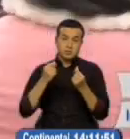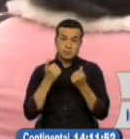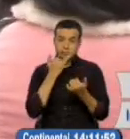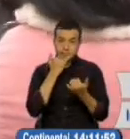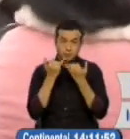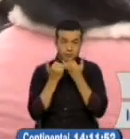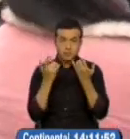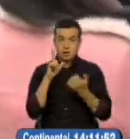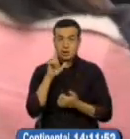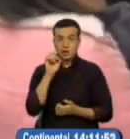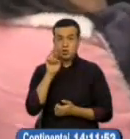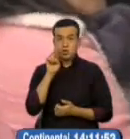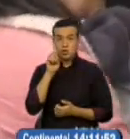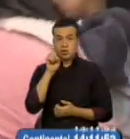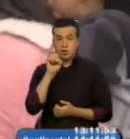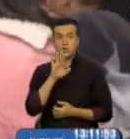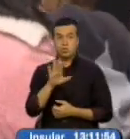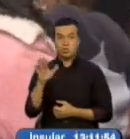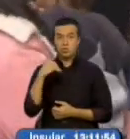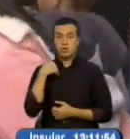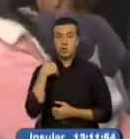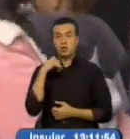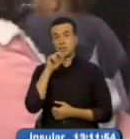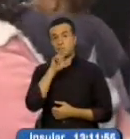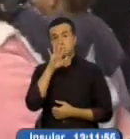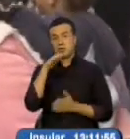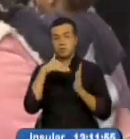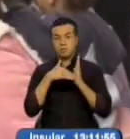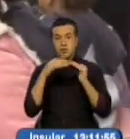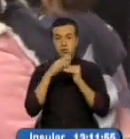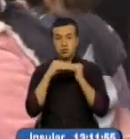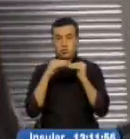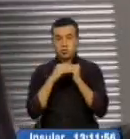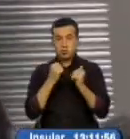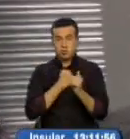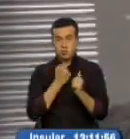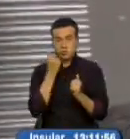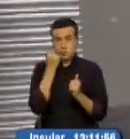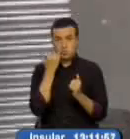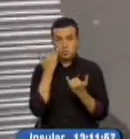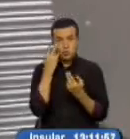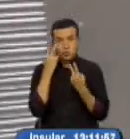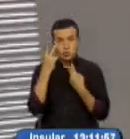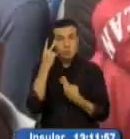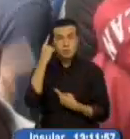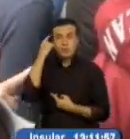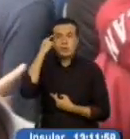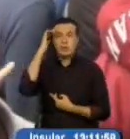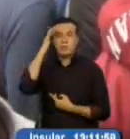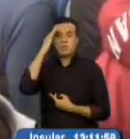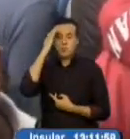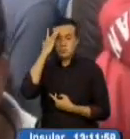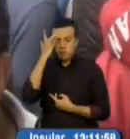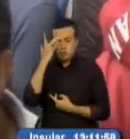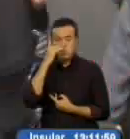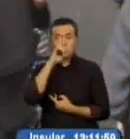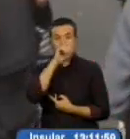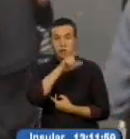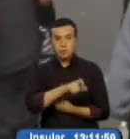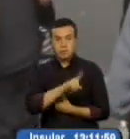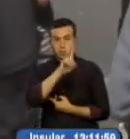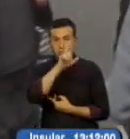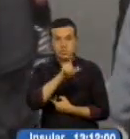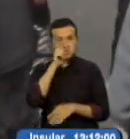crédito. Leonardo López contaba con $35.000 en su cuenta. Hoy se muestra preocupado porque una de las funcionarias